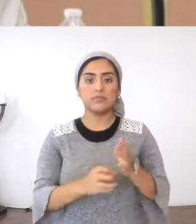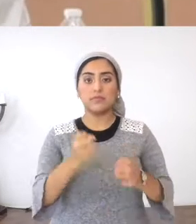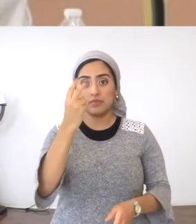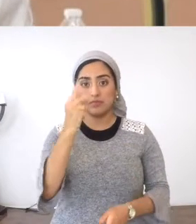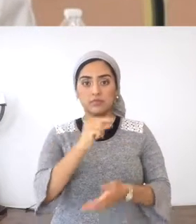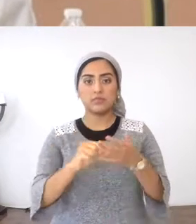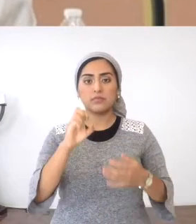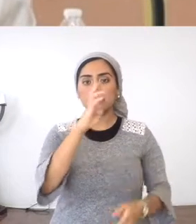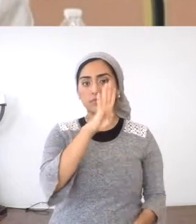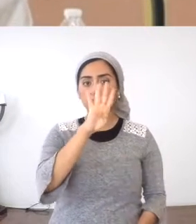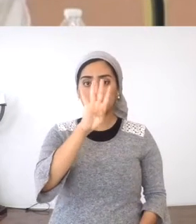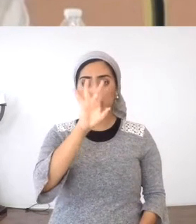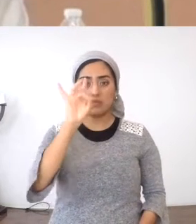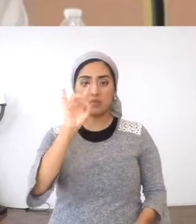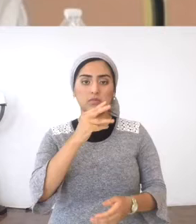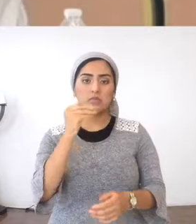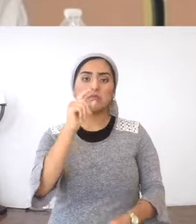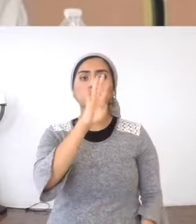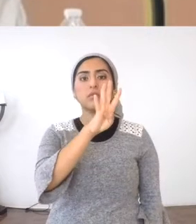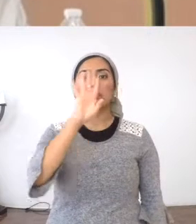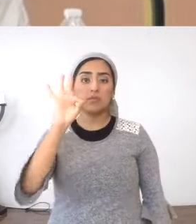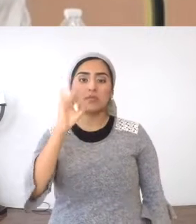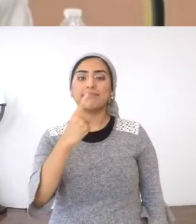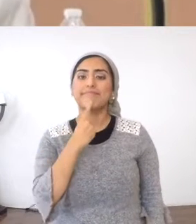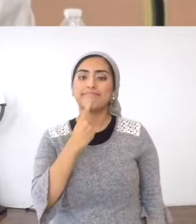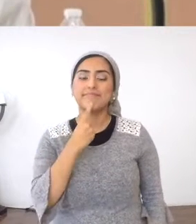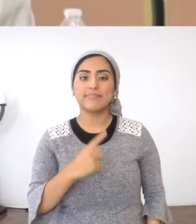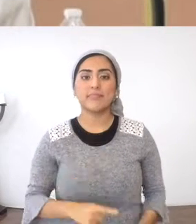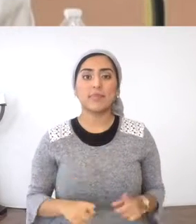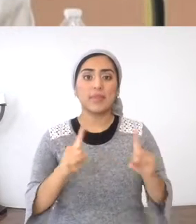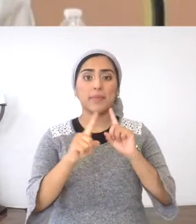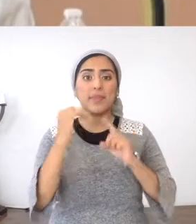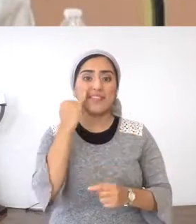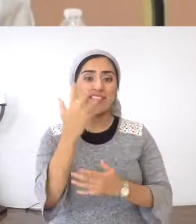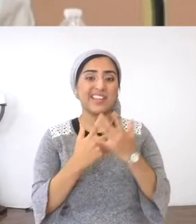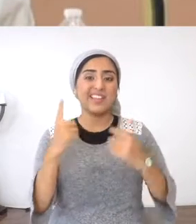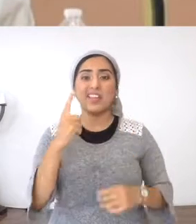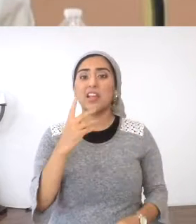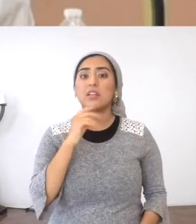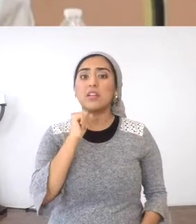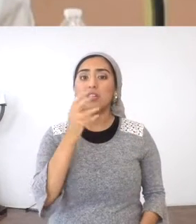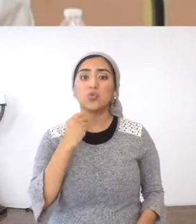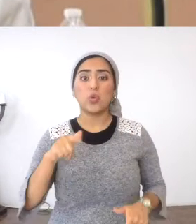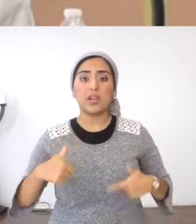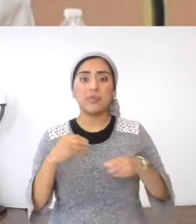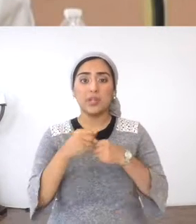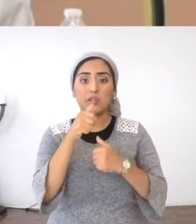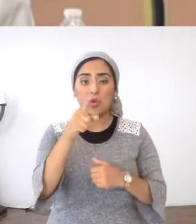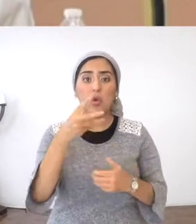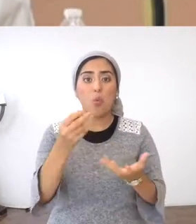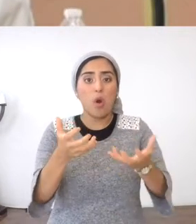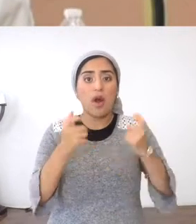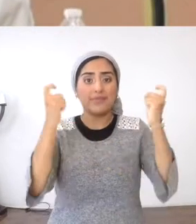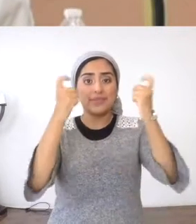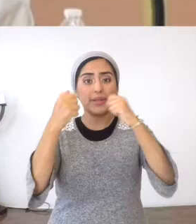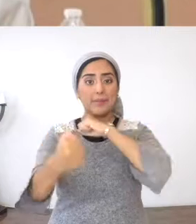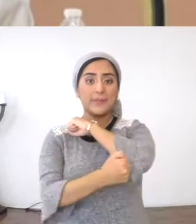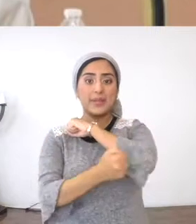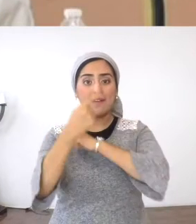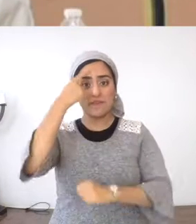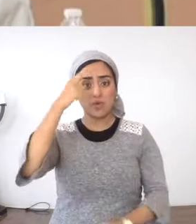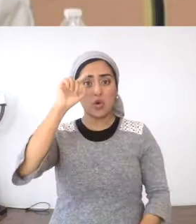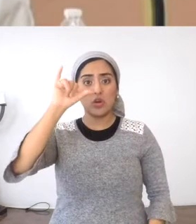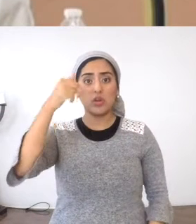12 Verso 48 49 Dice Mas si algún extranjero Morare contigo Y quisiera celebrar